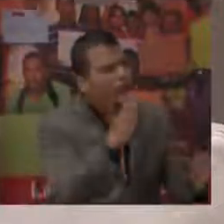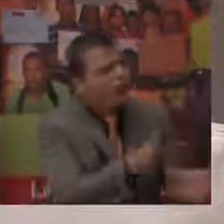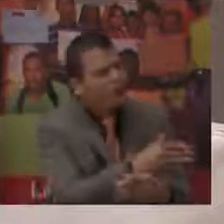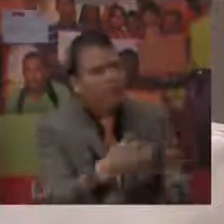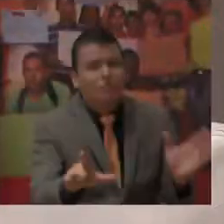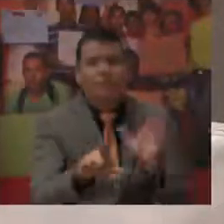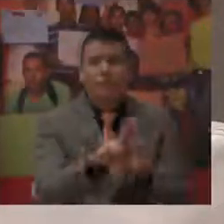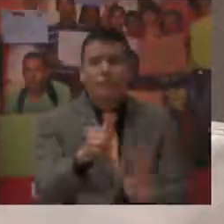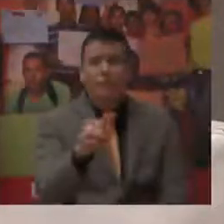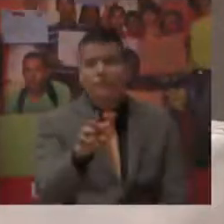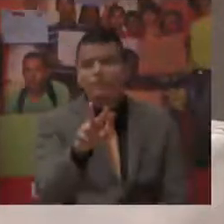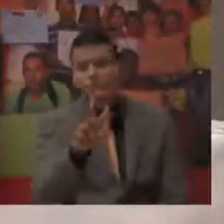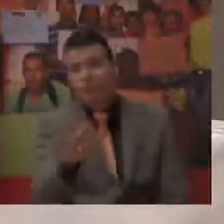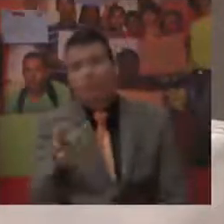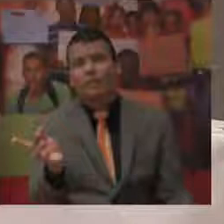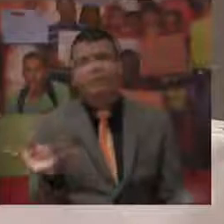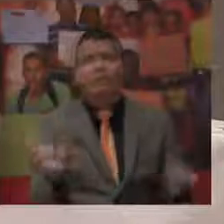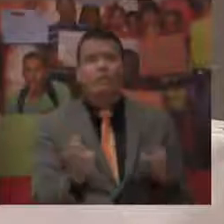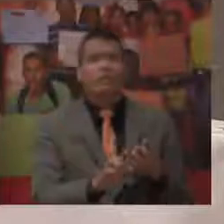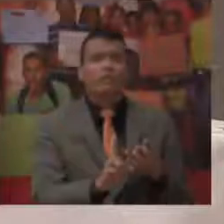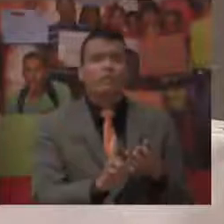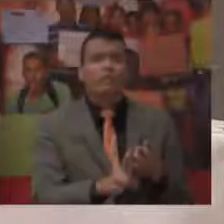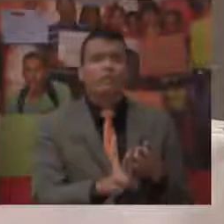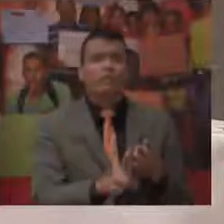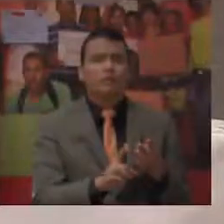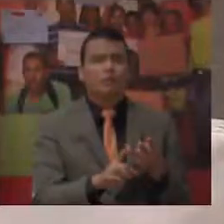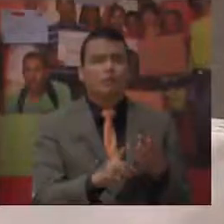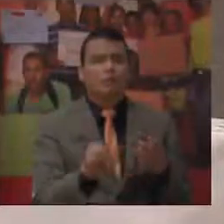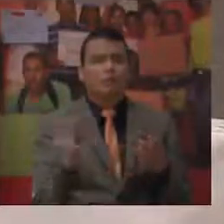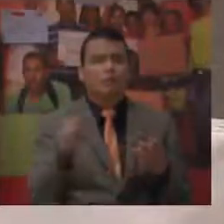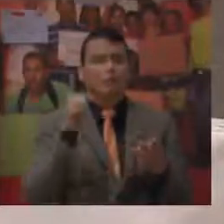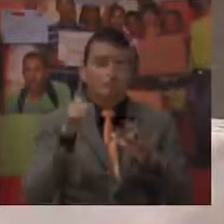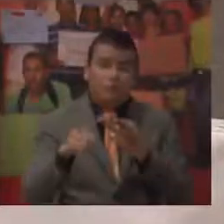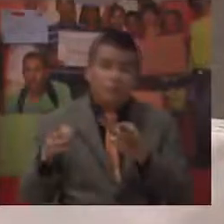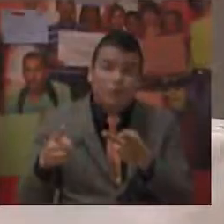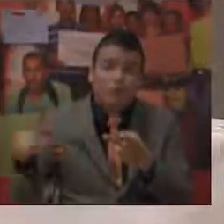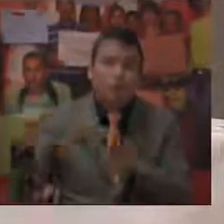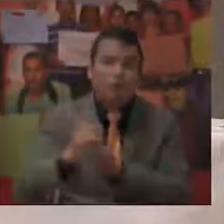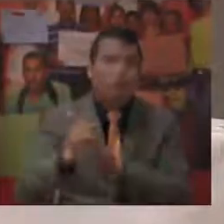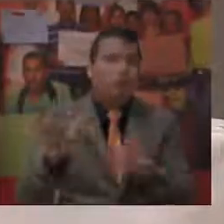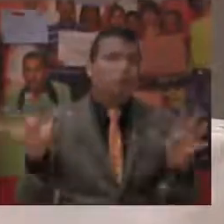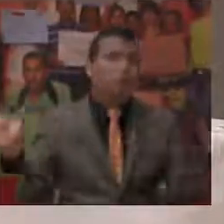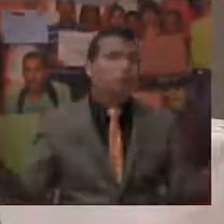Ley 1424, que ha tenido también un camino completamente tortuoso.